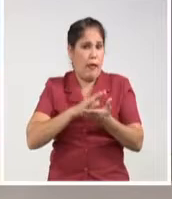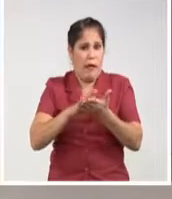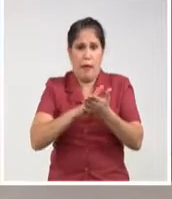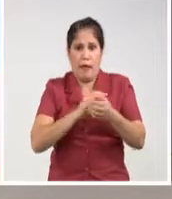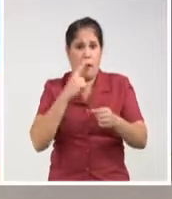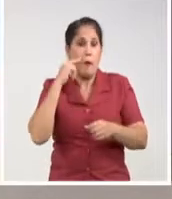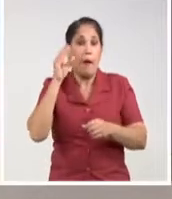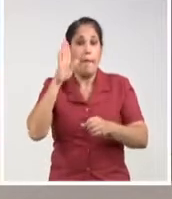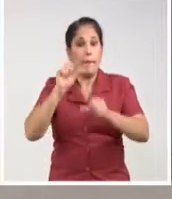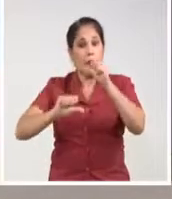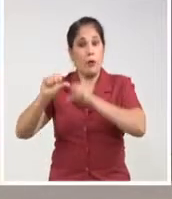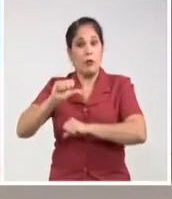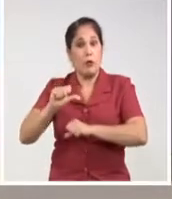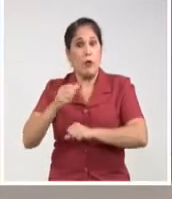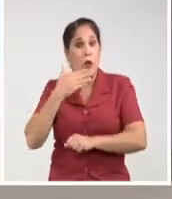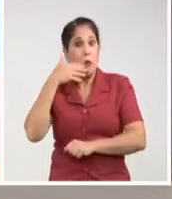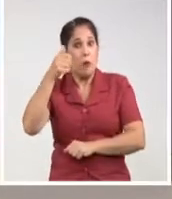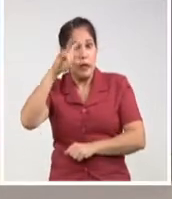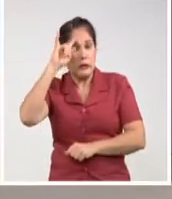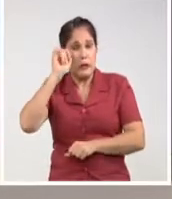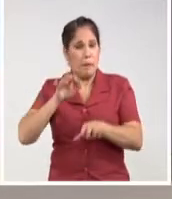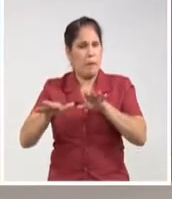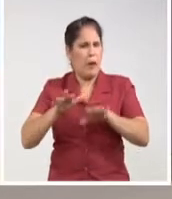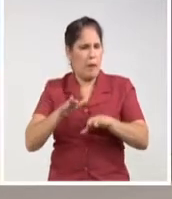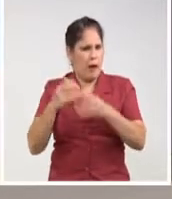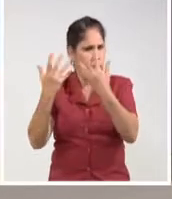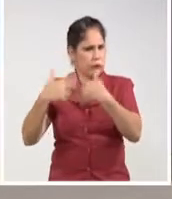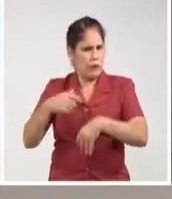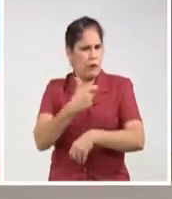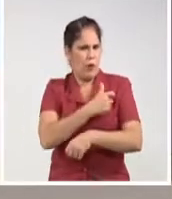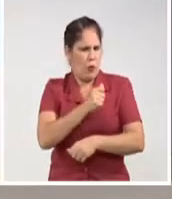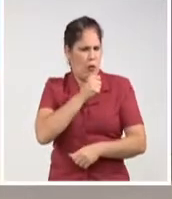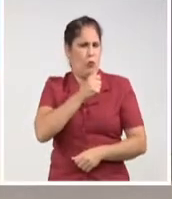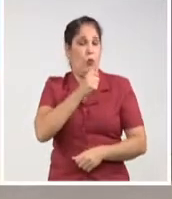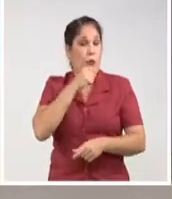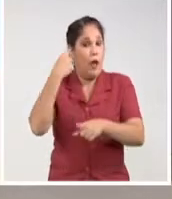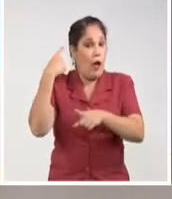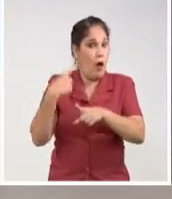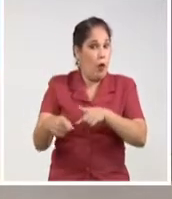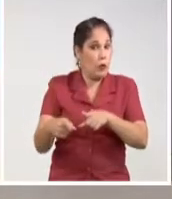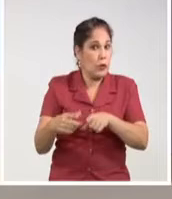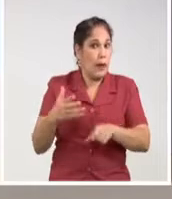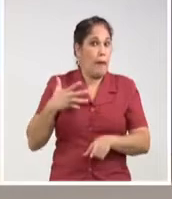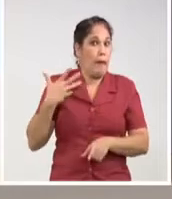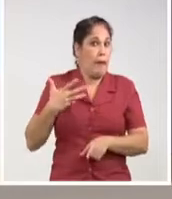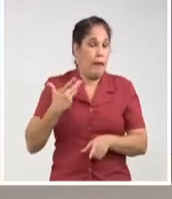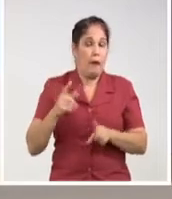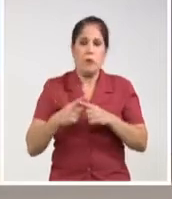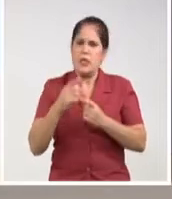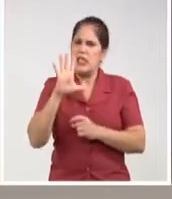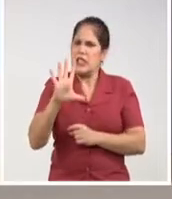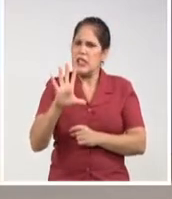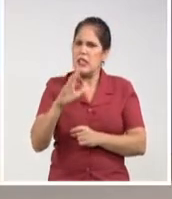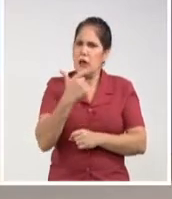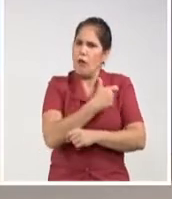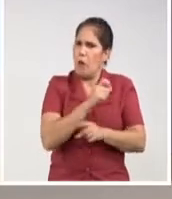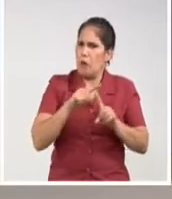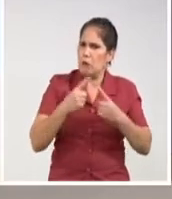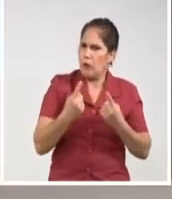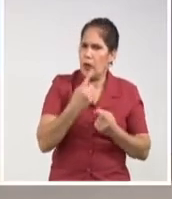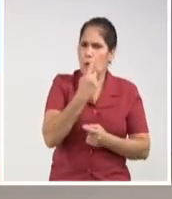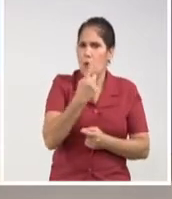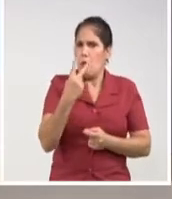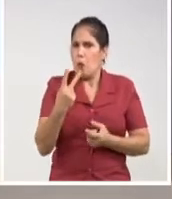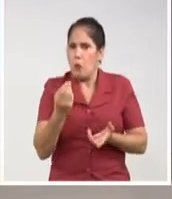la biotecnología nuestra era buena, sí, pero no para tanto. Después vinieron otros reclamos. ¿Por qué 5 candidatos en lugar de 1 o 2?